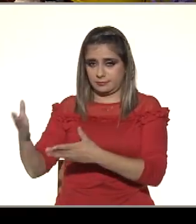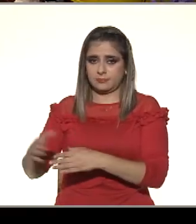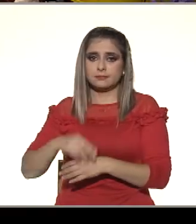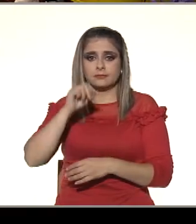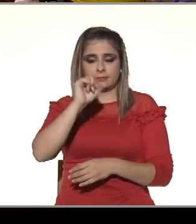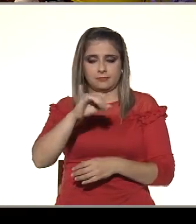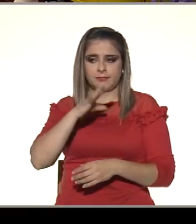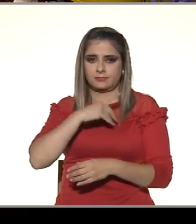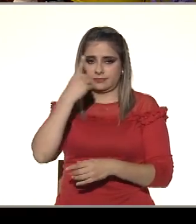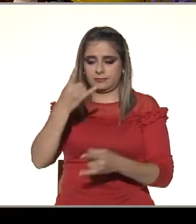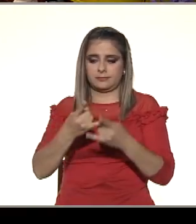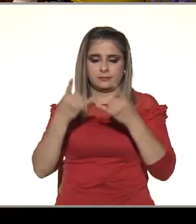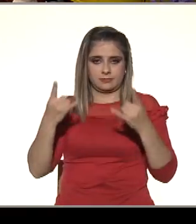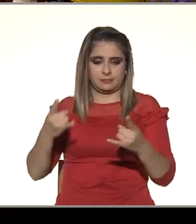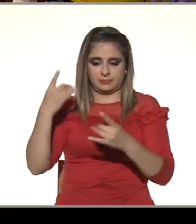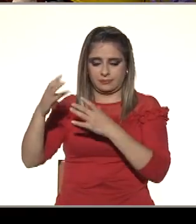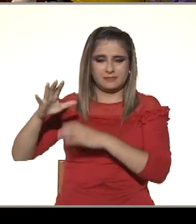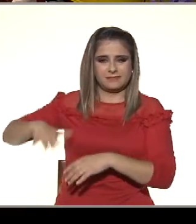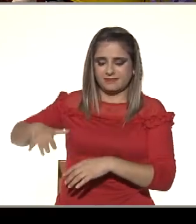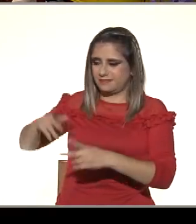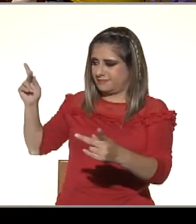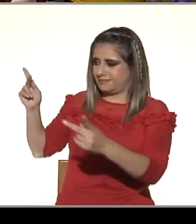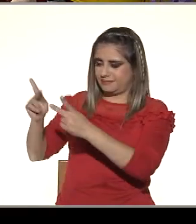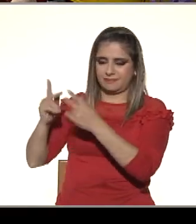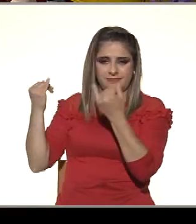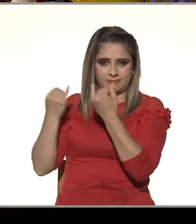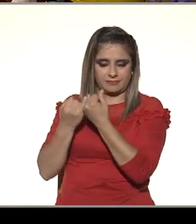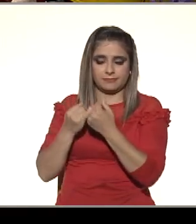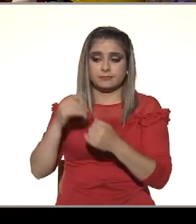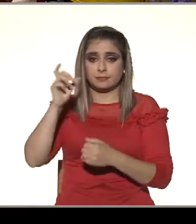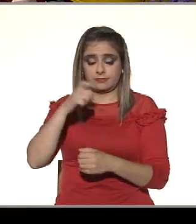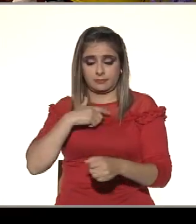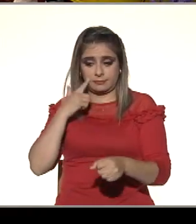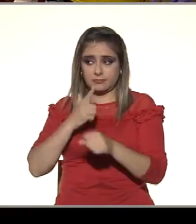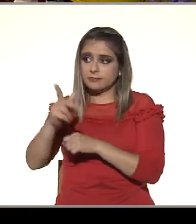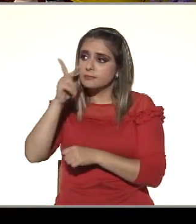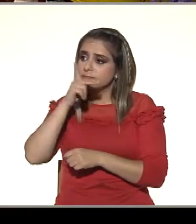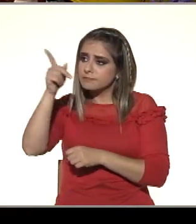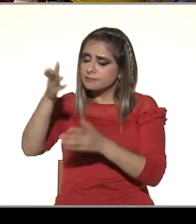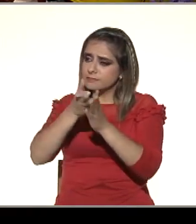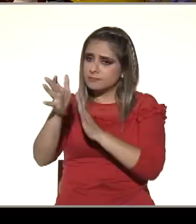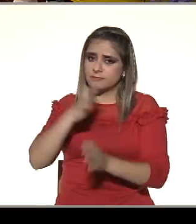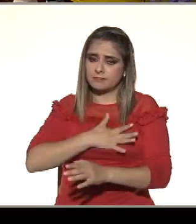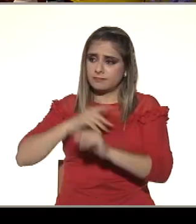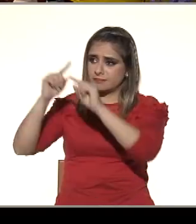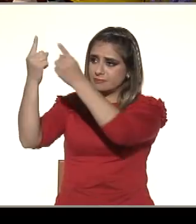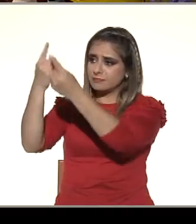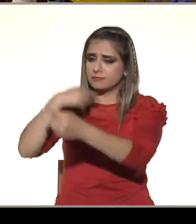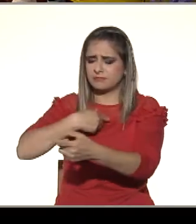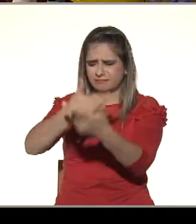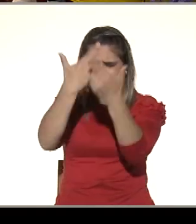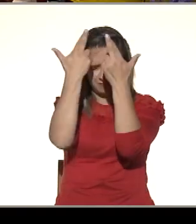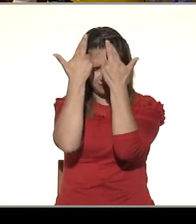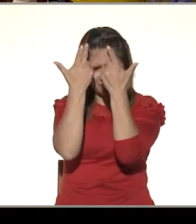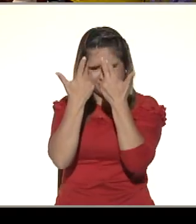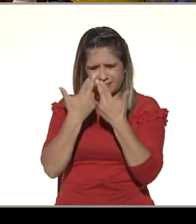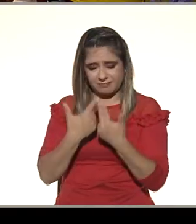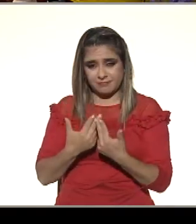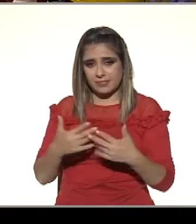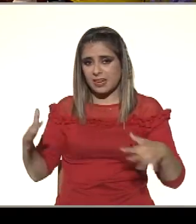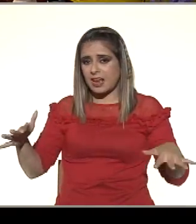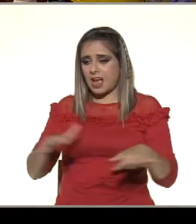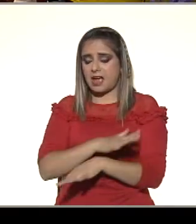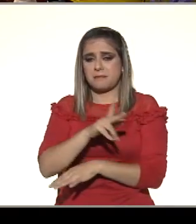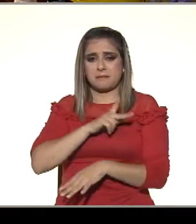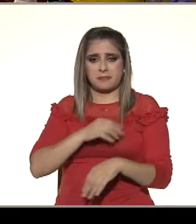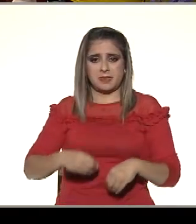llega un testimonio muy similar al que escuchamos en la cápsula. Cuando descubrí a mi papá siendo infiel, el mundo se me vino encima. Cambió toda la perspectiva